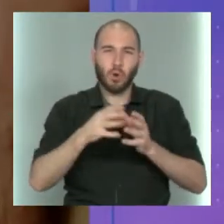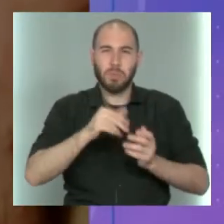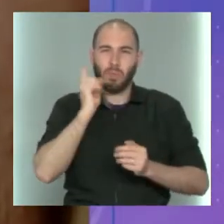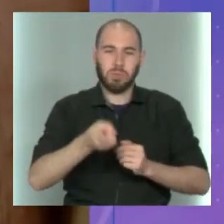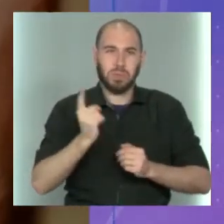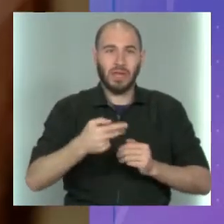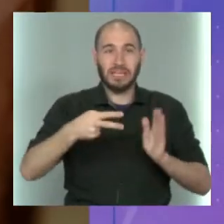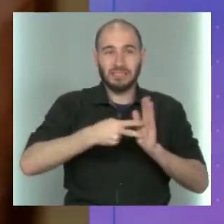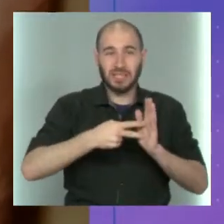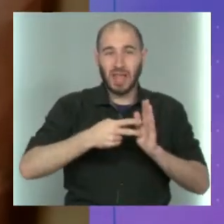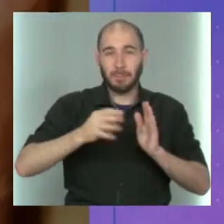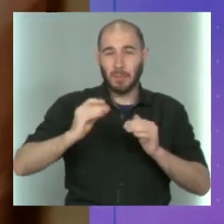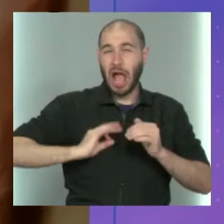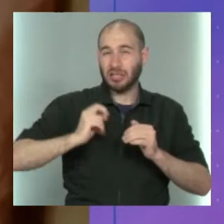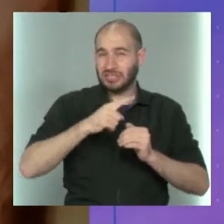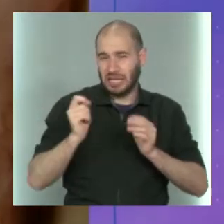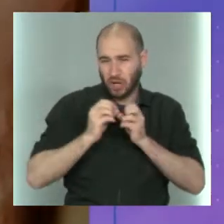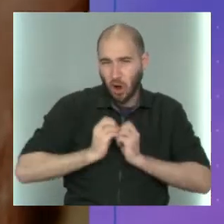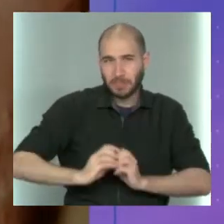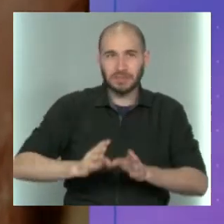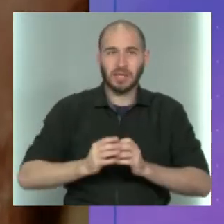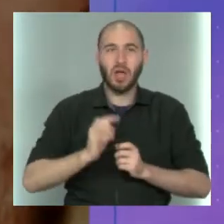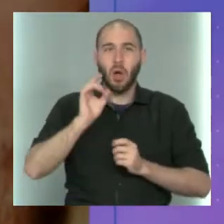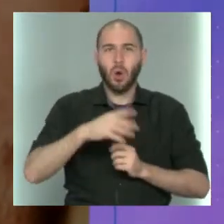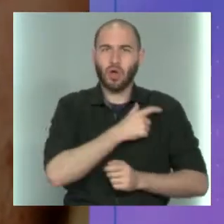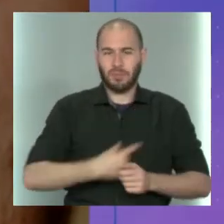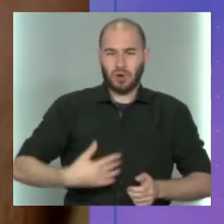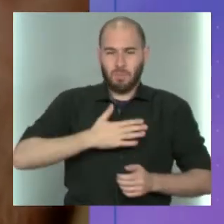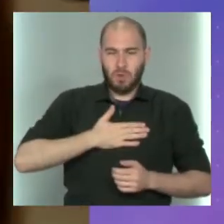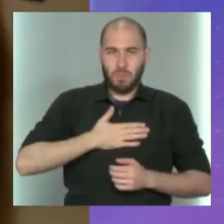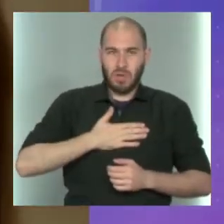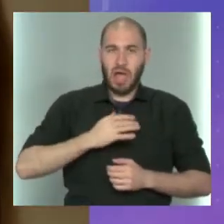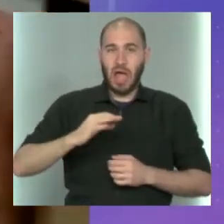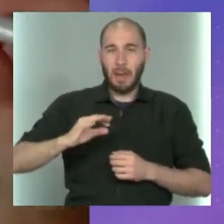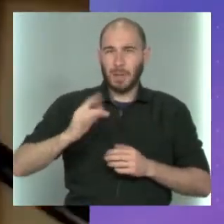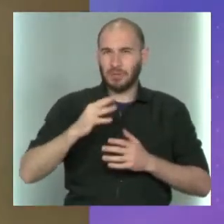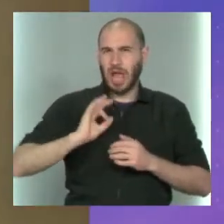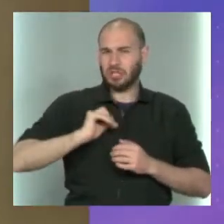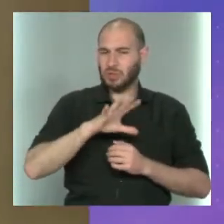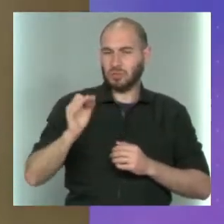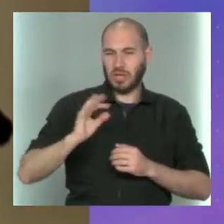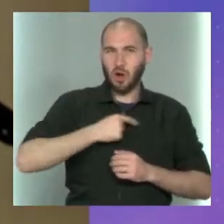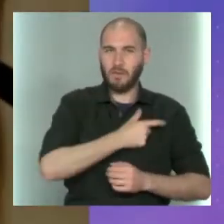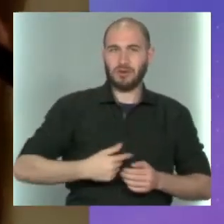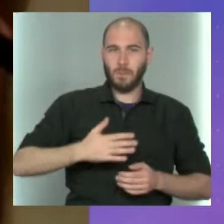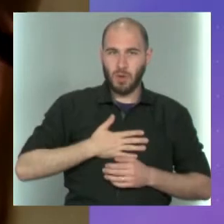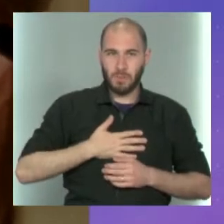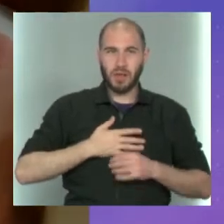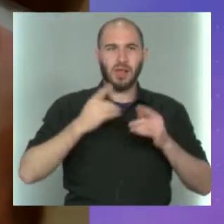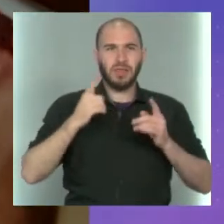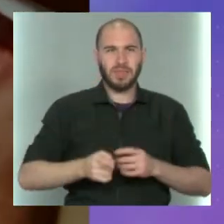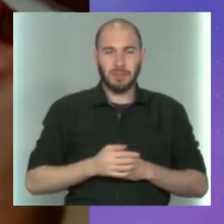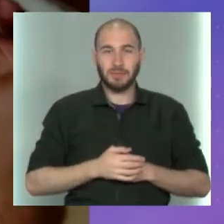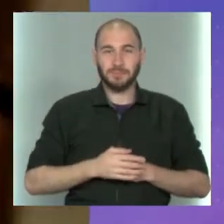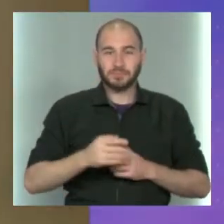solo es Siria desde hace menos de 100 años y solo se gobierna a sí misma desde hace poco más de 50. Además, jamás